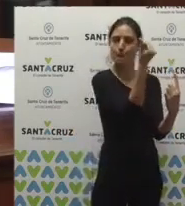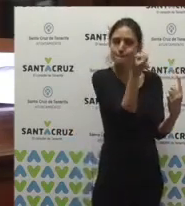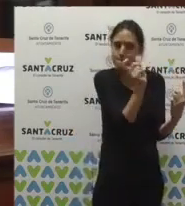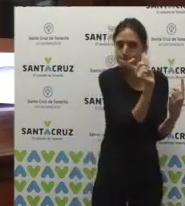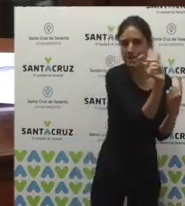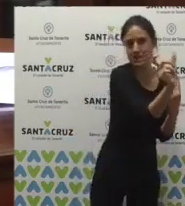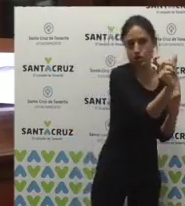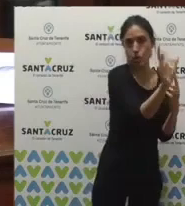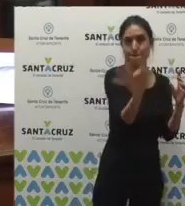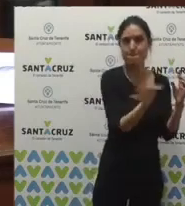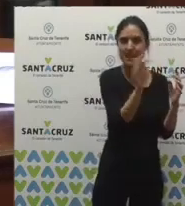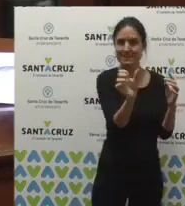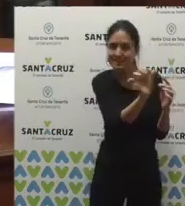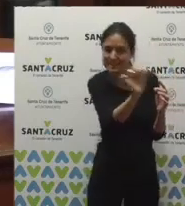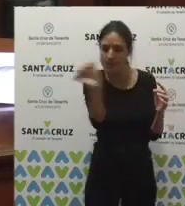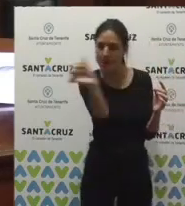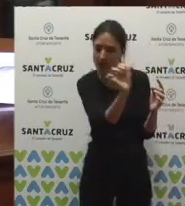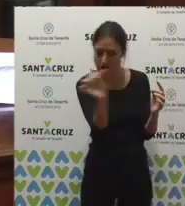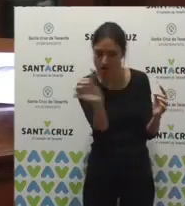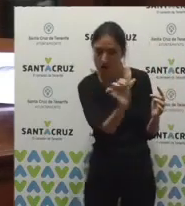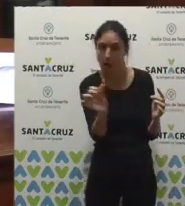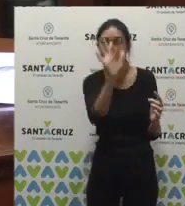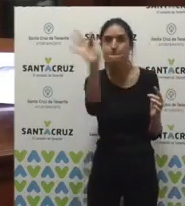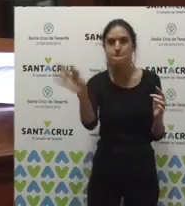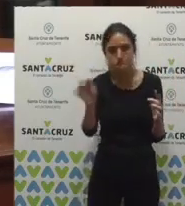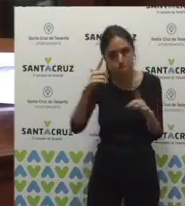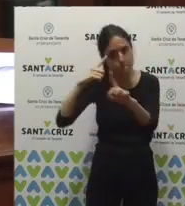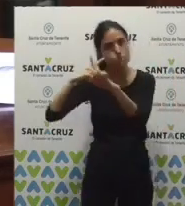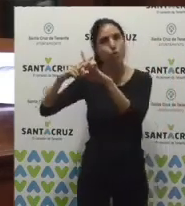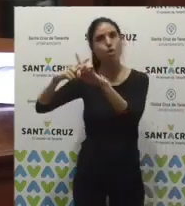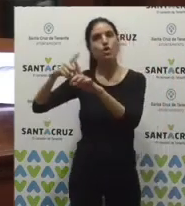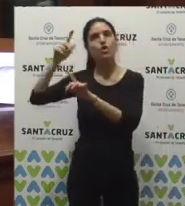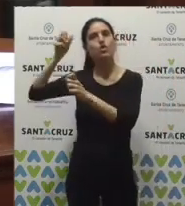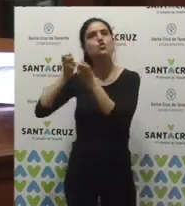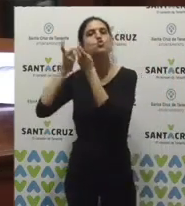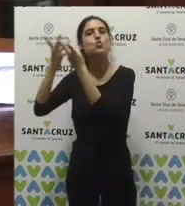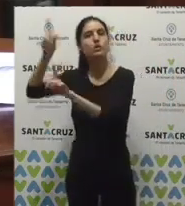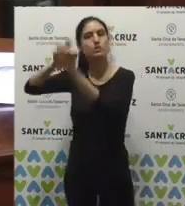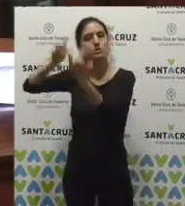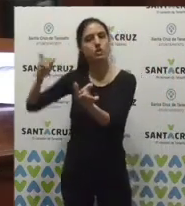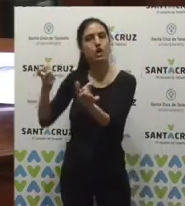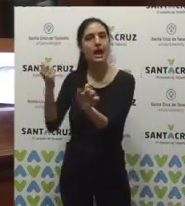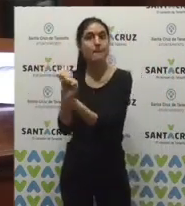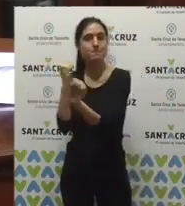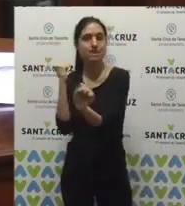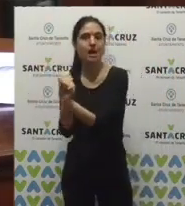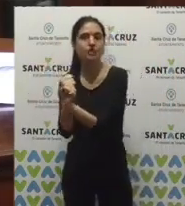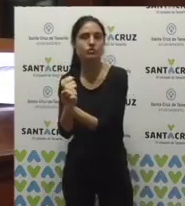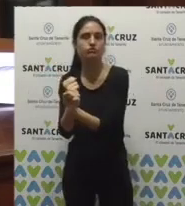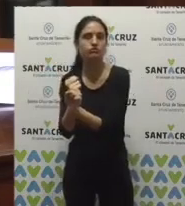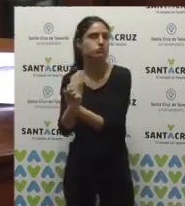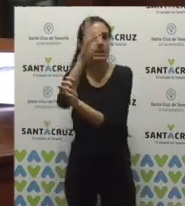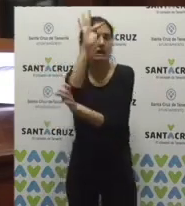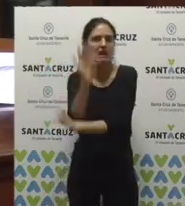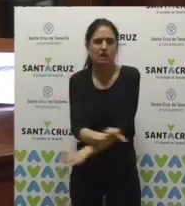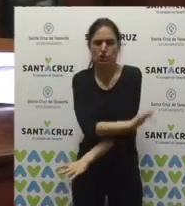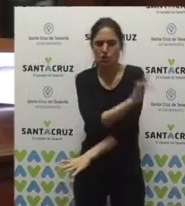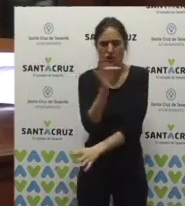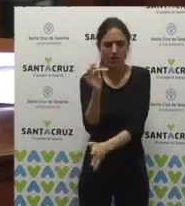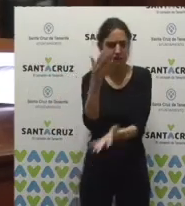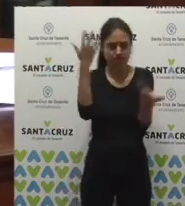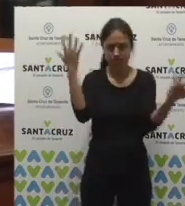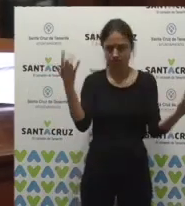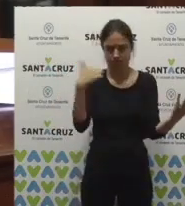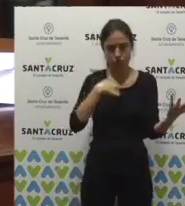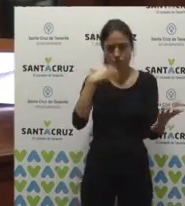carácter semanal por el número de los de los de los empleados que hay pues también da una cantidad pues que yo creo que